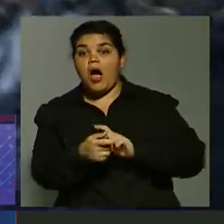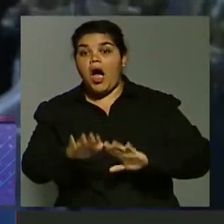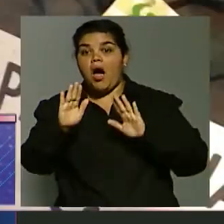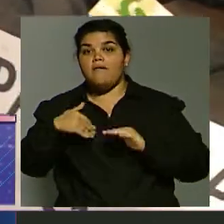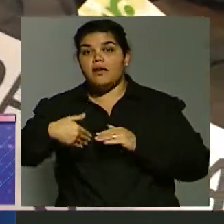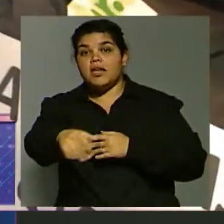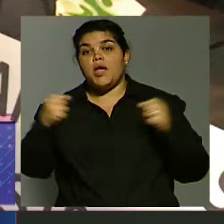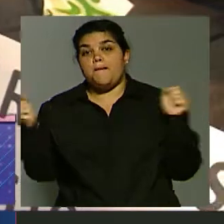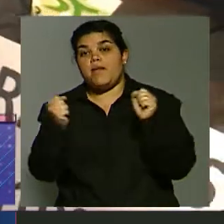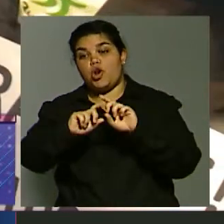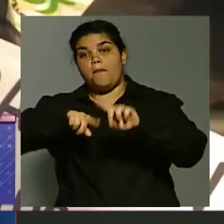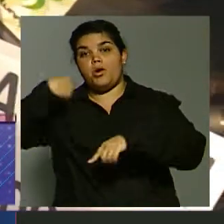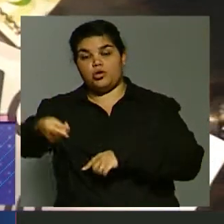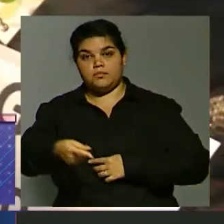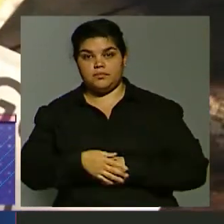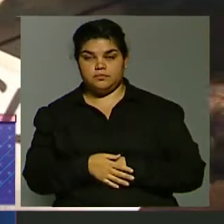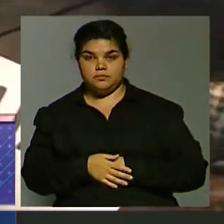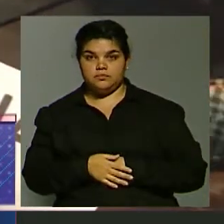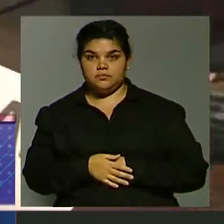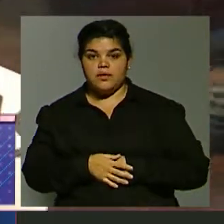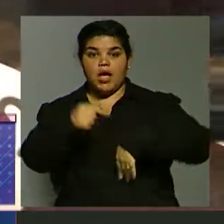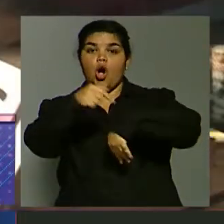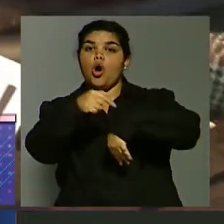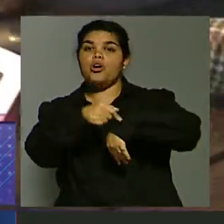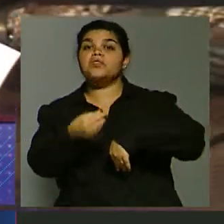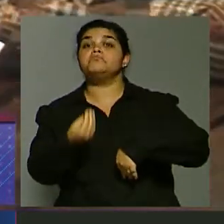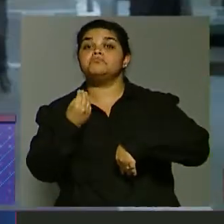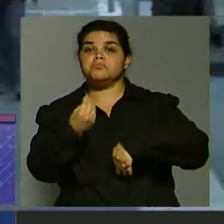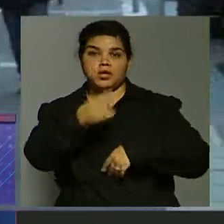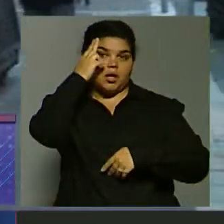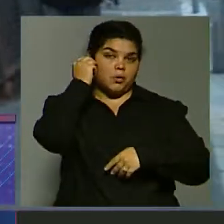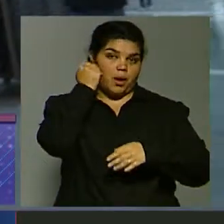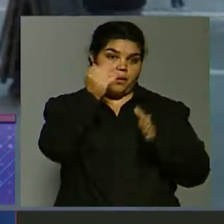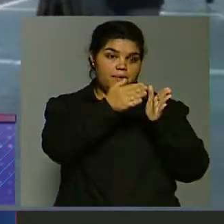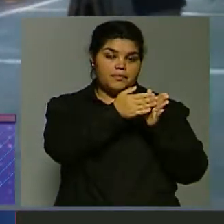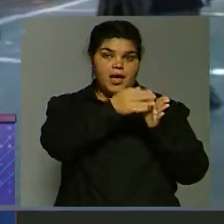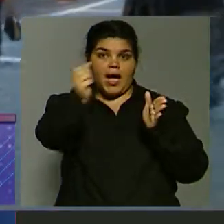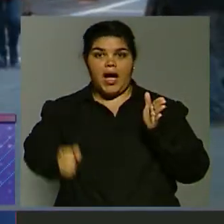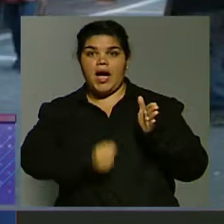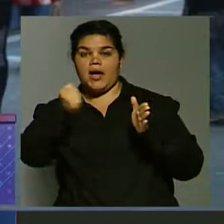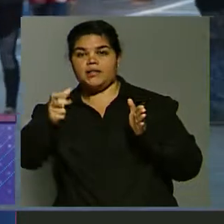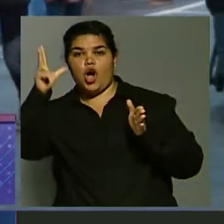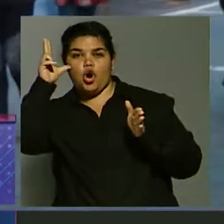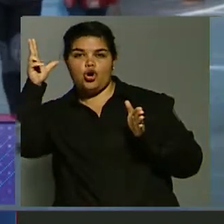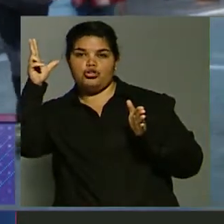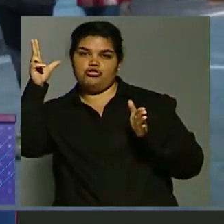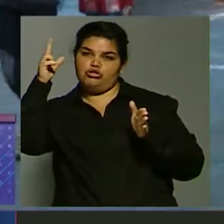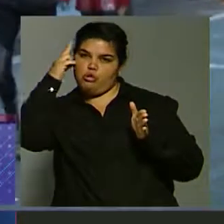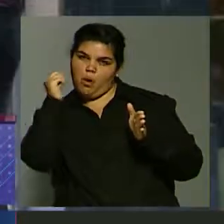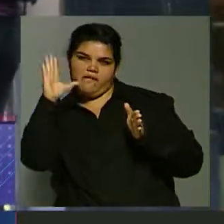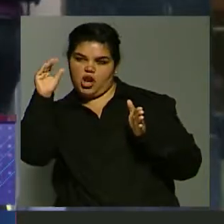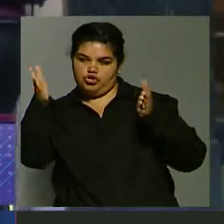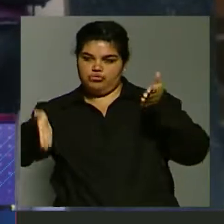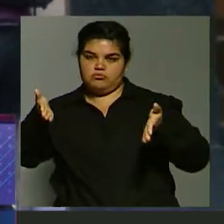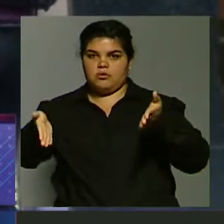invierno que viene. El horario en una primera instancia es de 9 de la mañana a 20, 20:30, 21, depende del